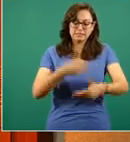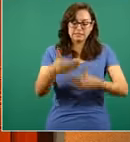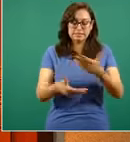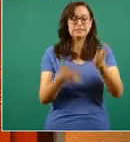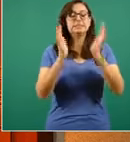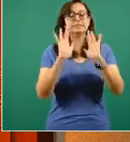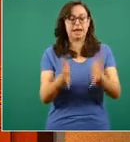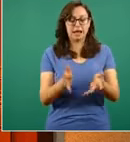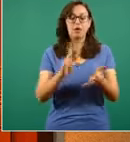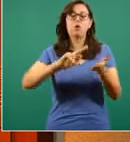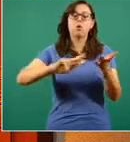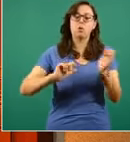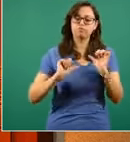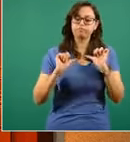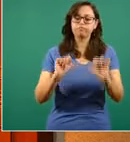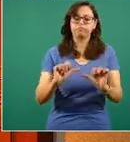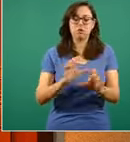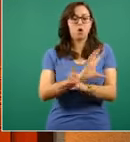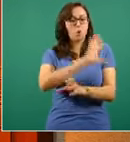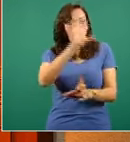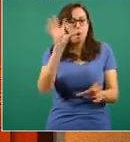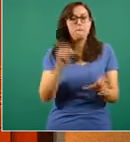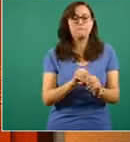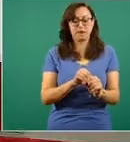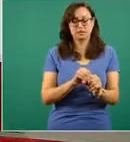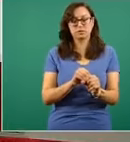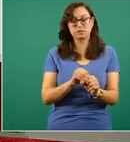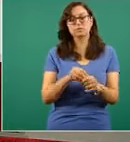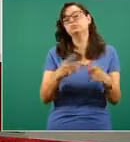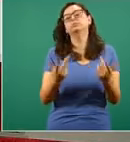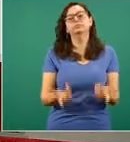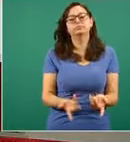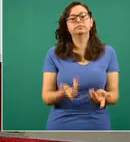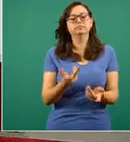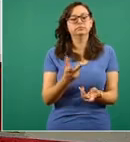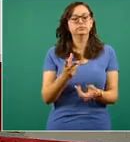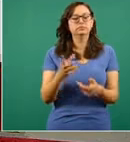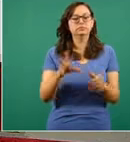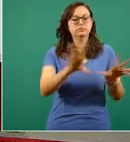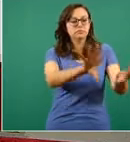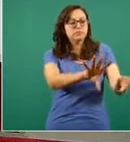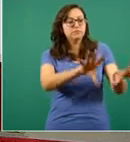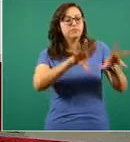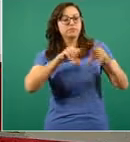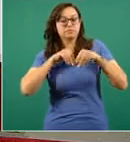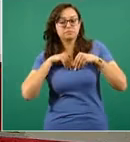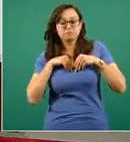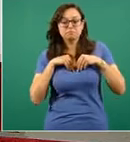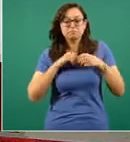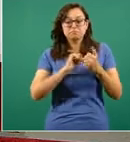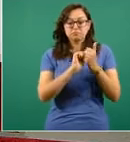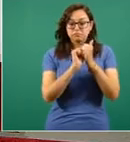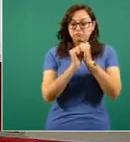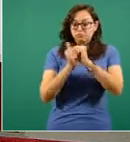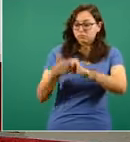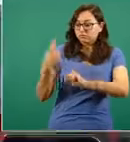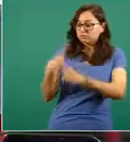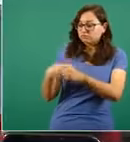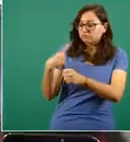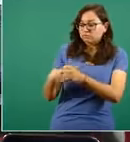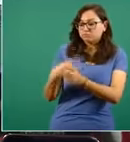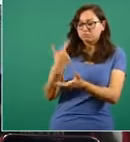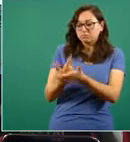alcanzó ese nivel de efectividad y que por lo tanto ya no debiera, aunque se contagiara del virus SARS-CoV-2, pues ya no